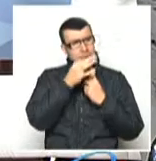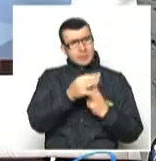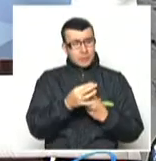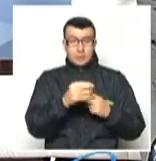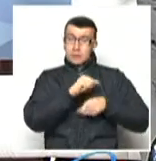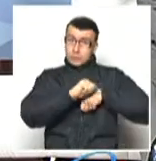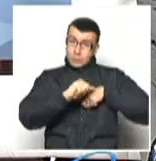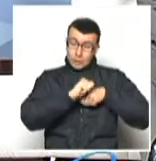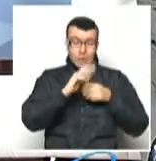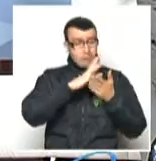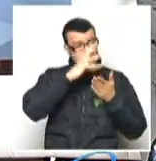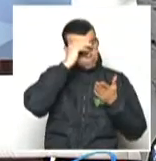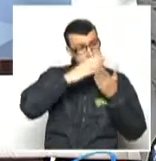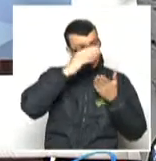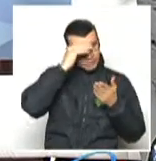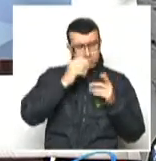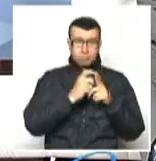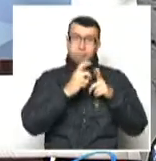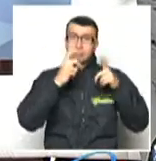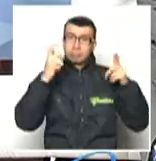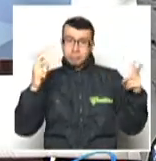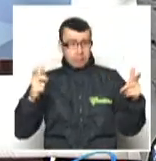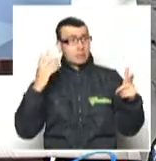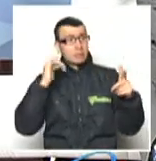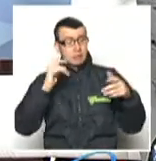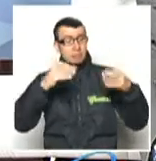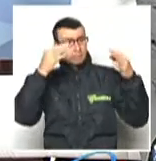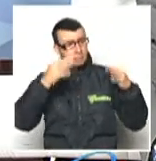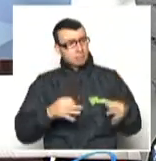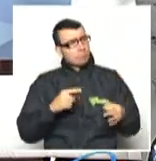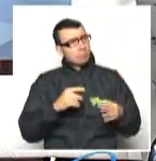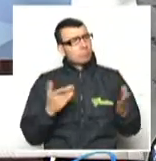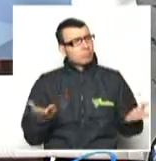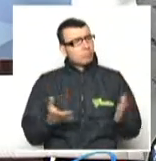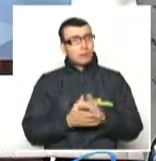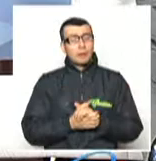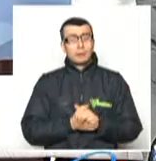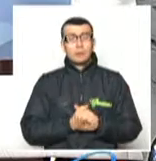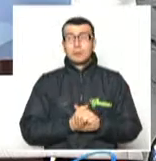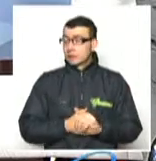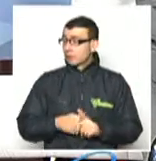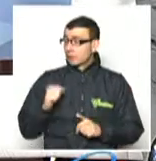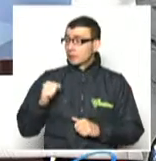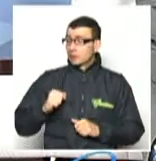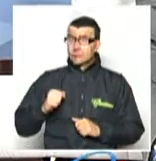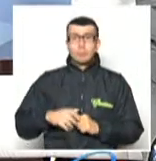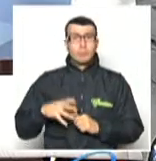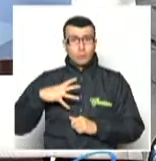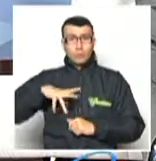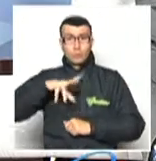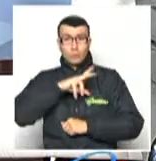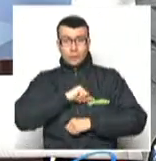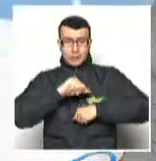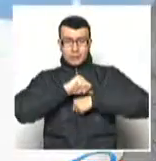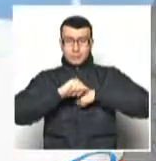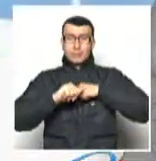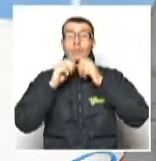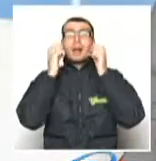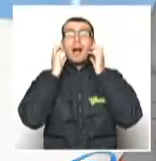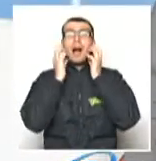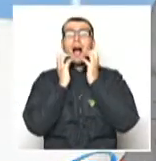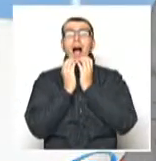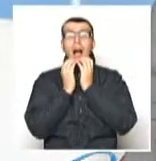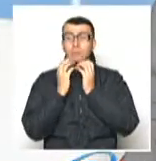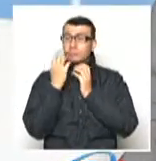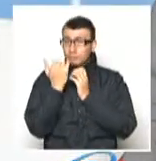de tiempo muy grande para llegar a esa especialidad, Santiago. Sí, doctor, la verdad, nosotros los cirujanos maxilofaciales en Colombia